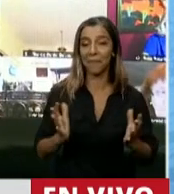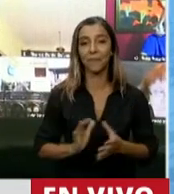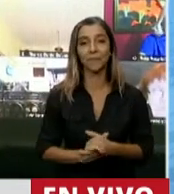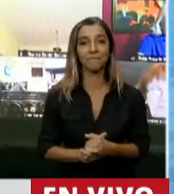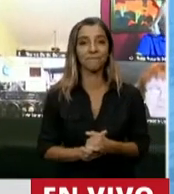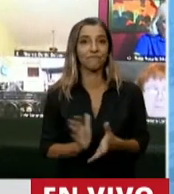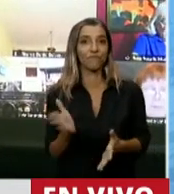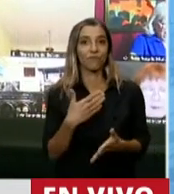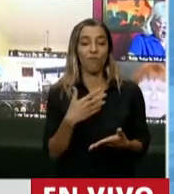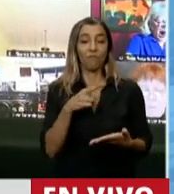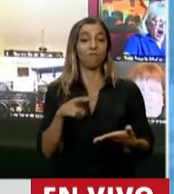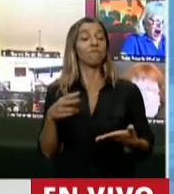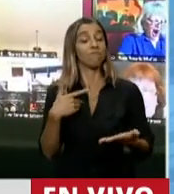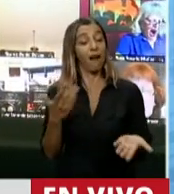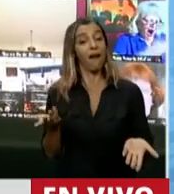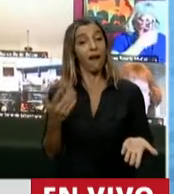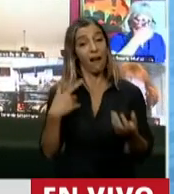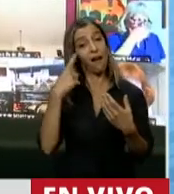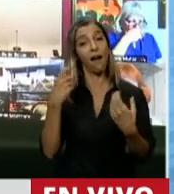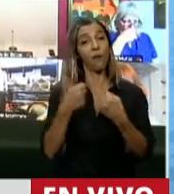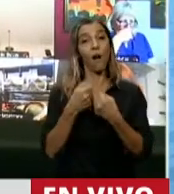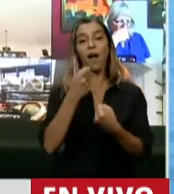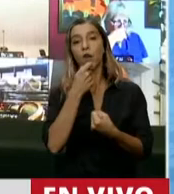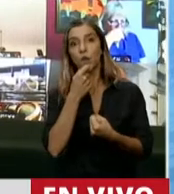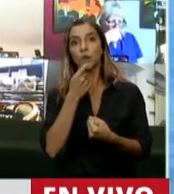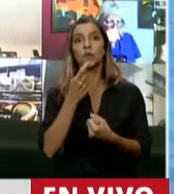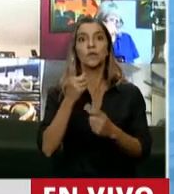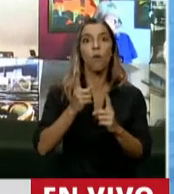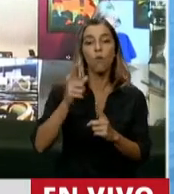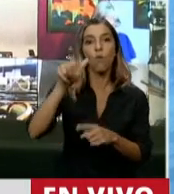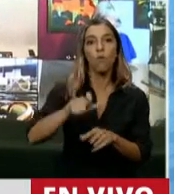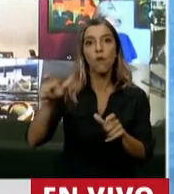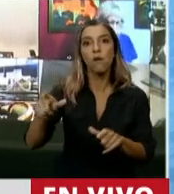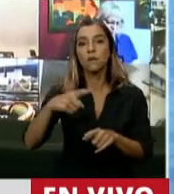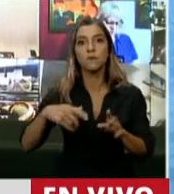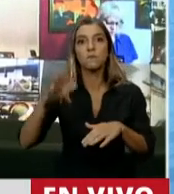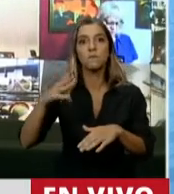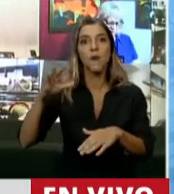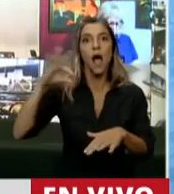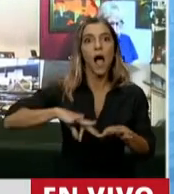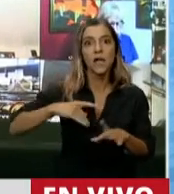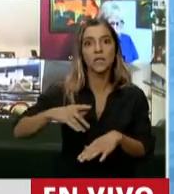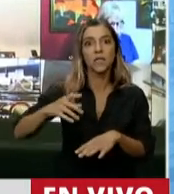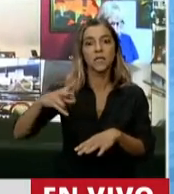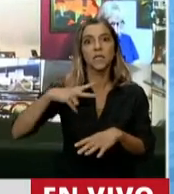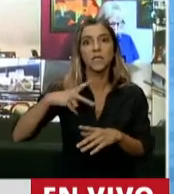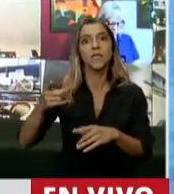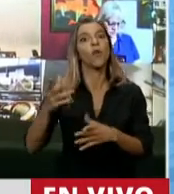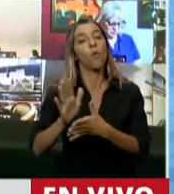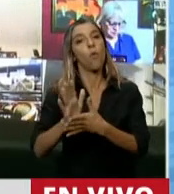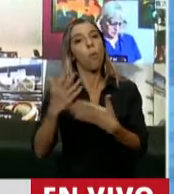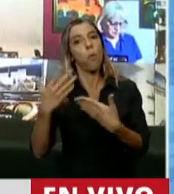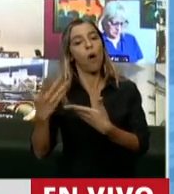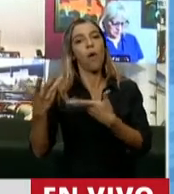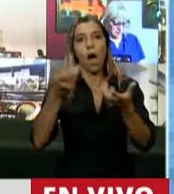desacuerdo que el que más tiene más ponga en servicio a la sociedad en un momento